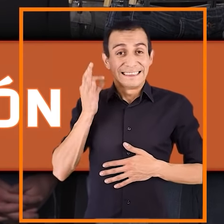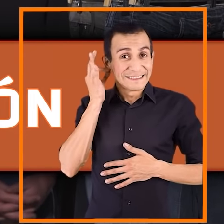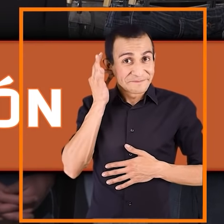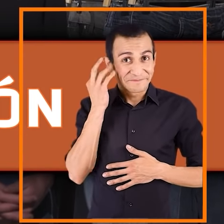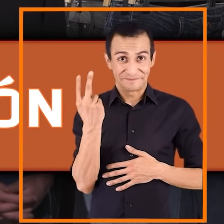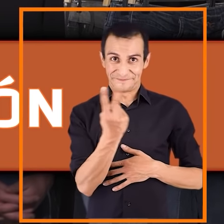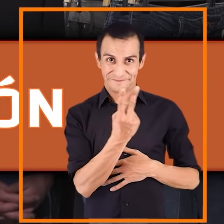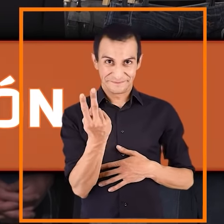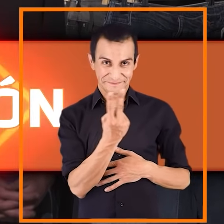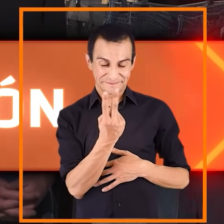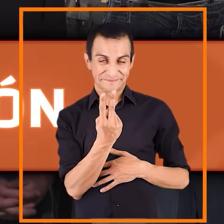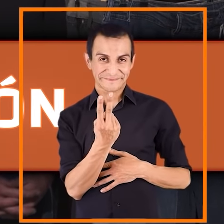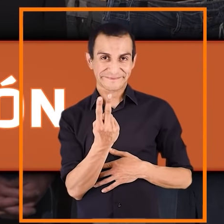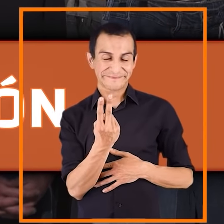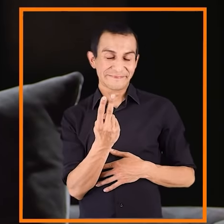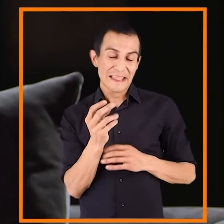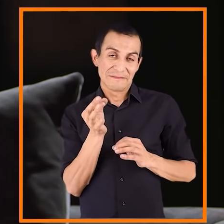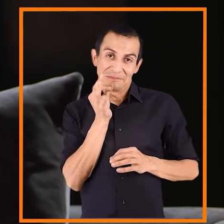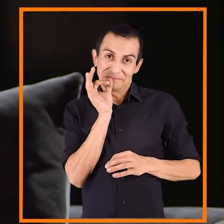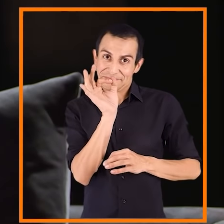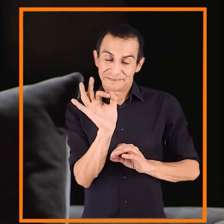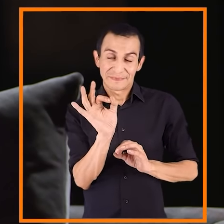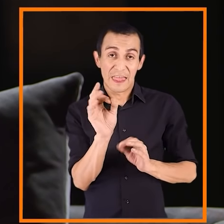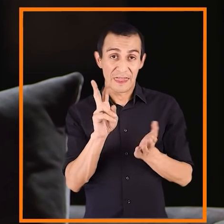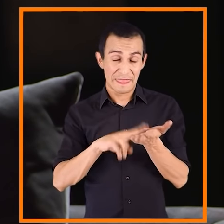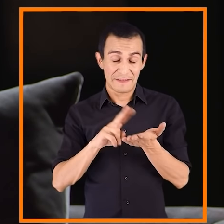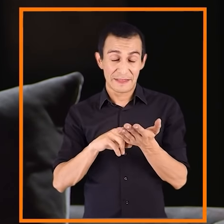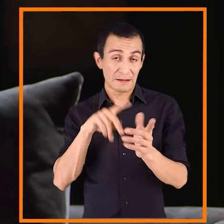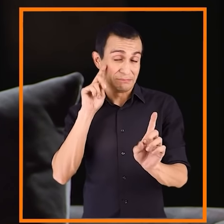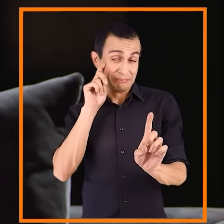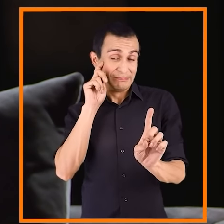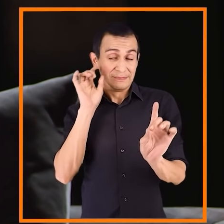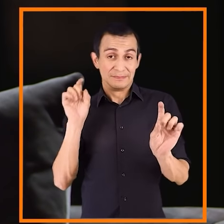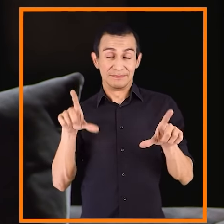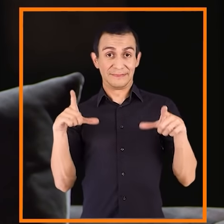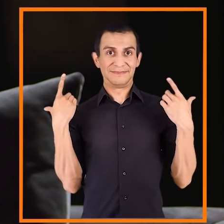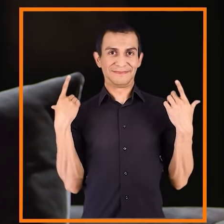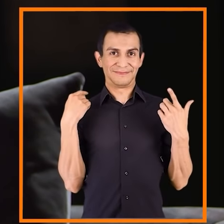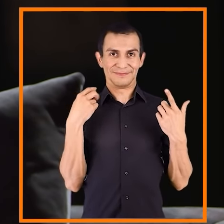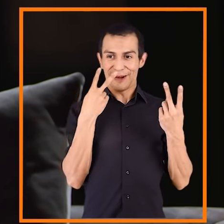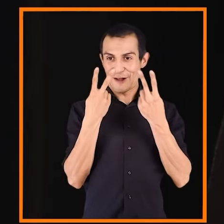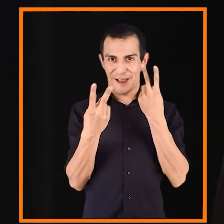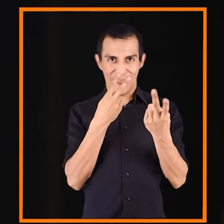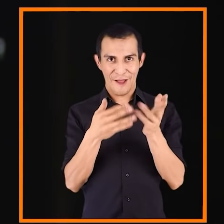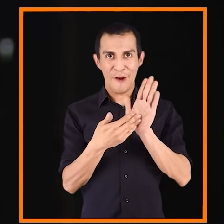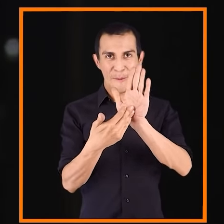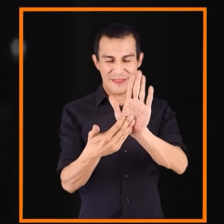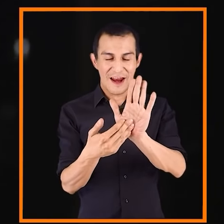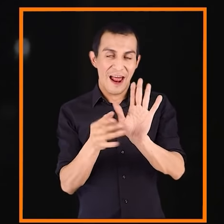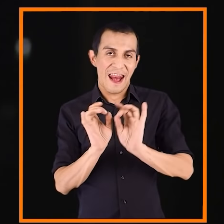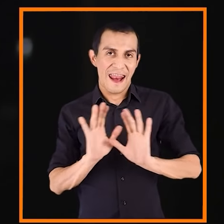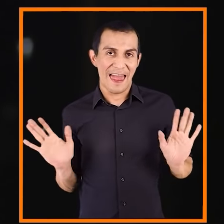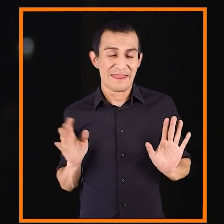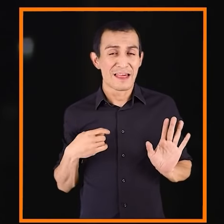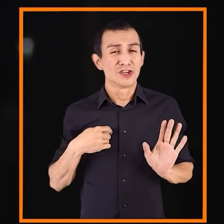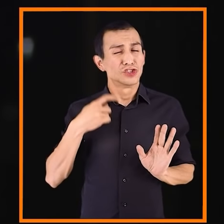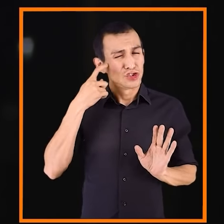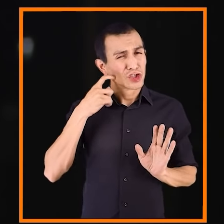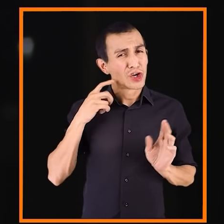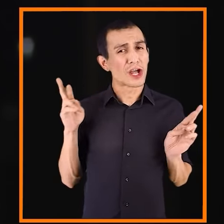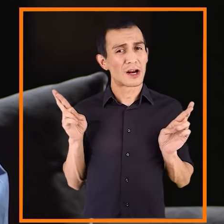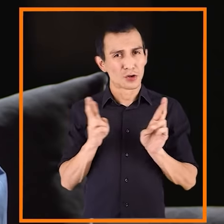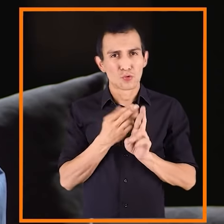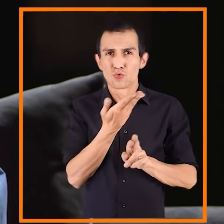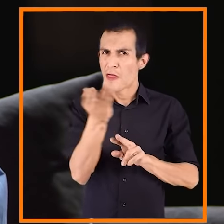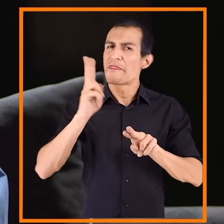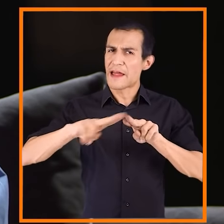Chiquilla, Sofía, Isidora. Nada, quedamos encantados con lo que vimos. Yo creo que lo